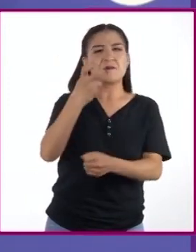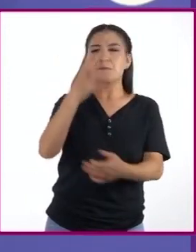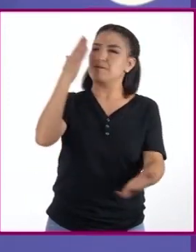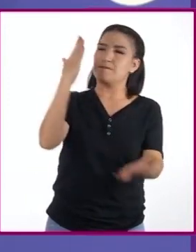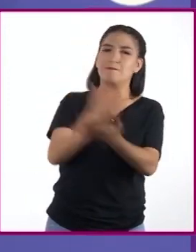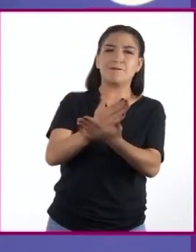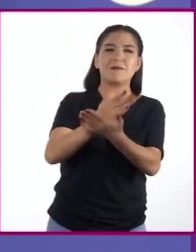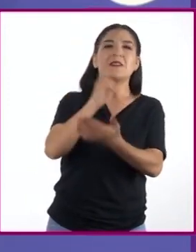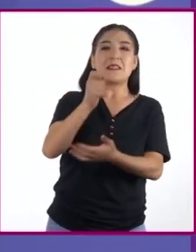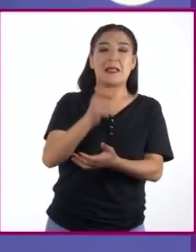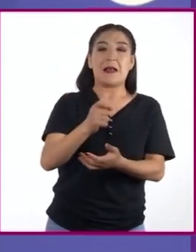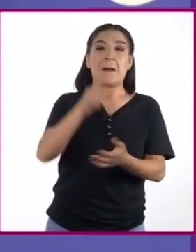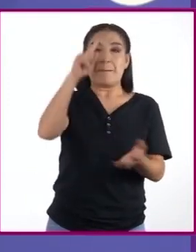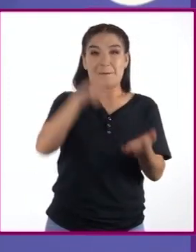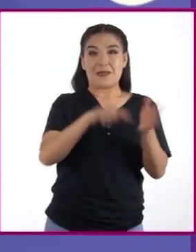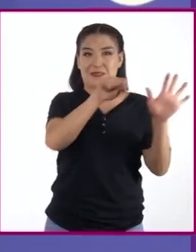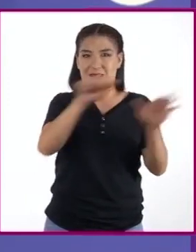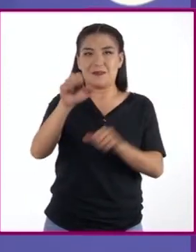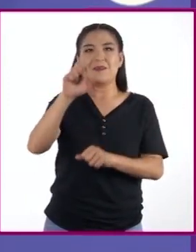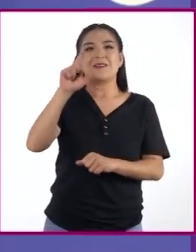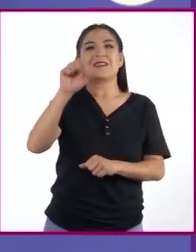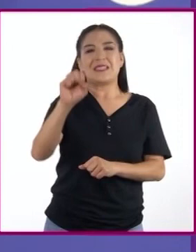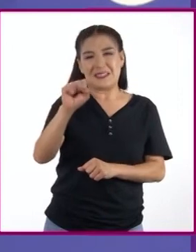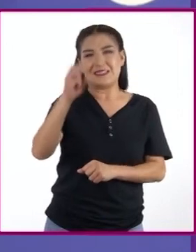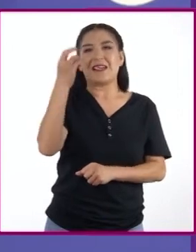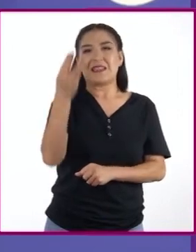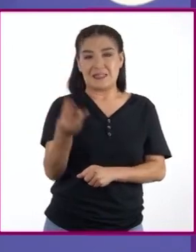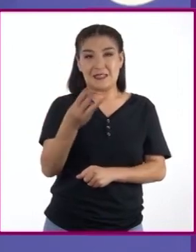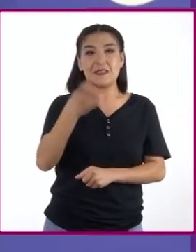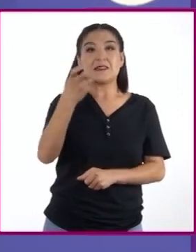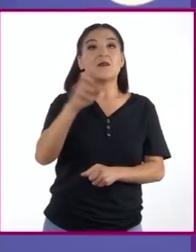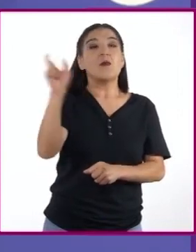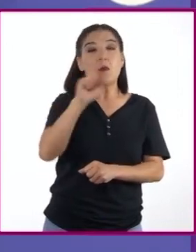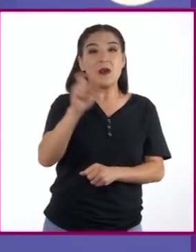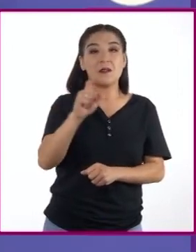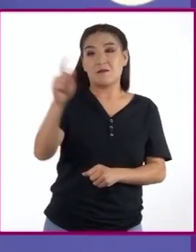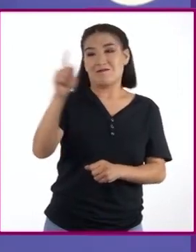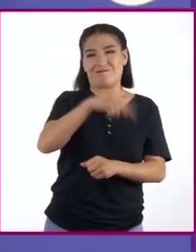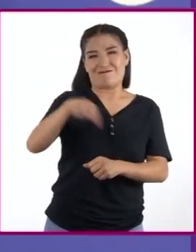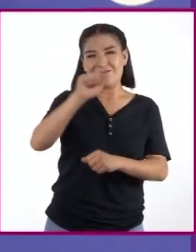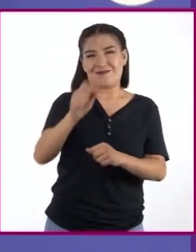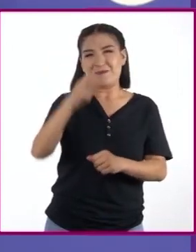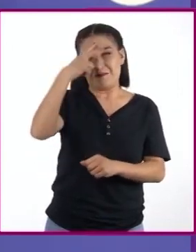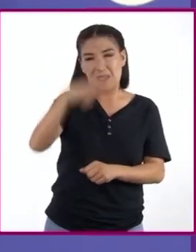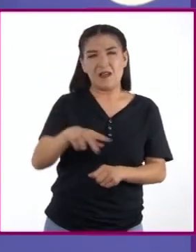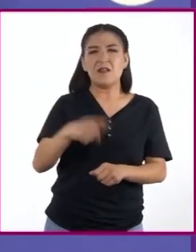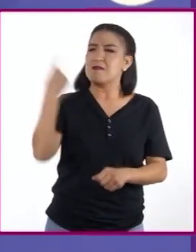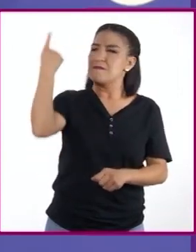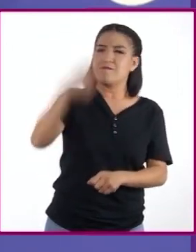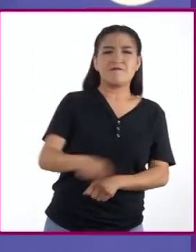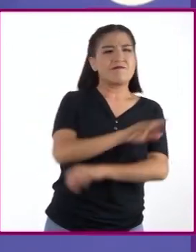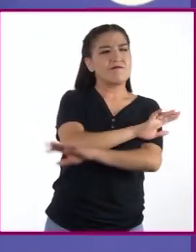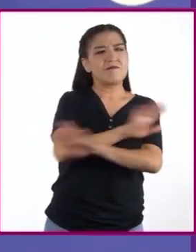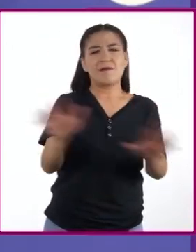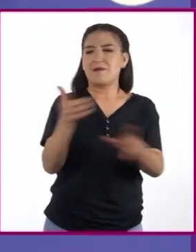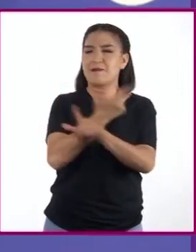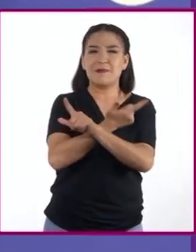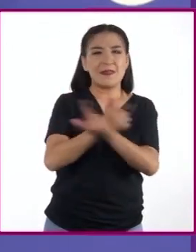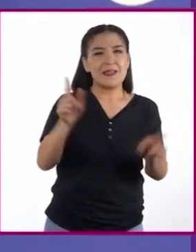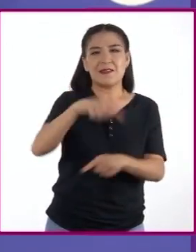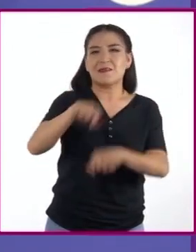año 1673, cuando la Audiencia de México ordenó la liberación de los